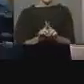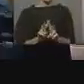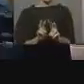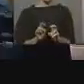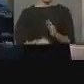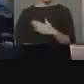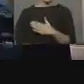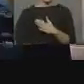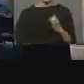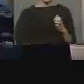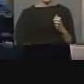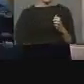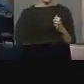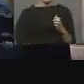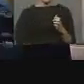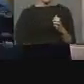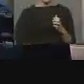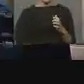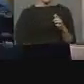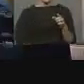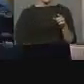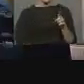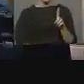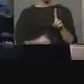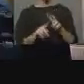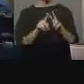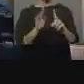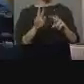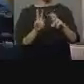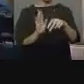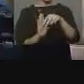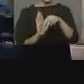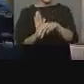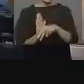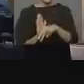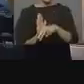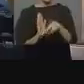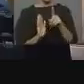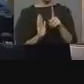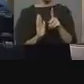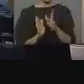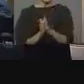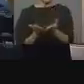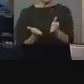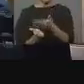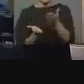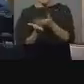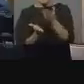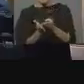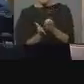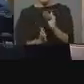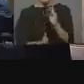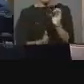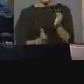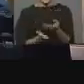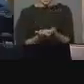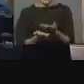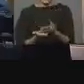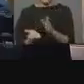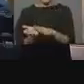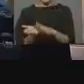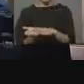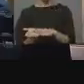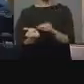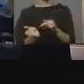fe, la remisión no es entonces la norma, sino a la Biblia. Y si revisamos la Biblia, el